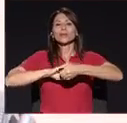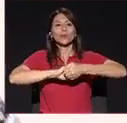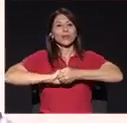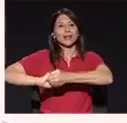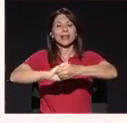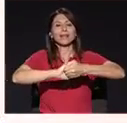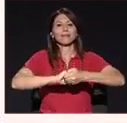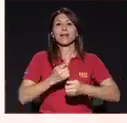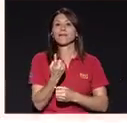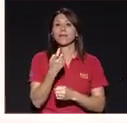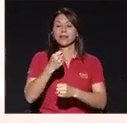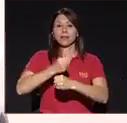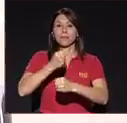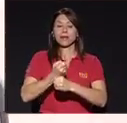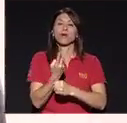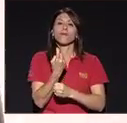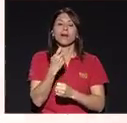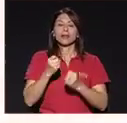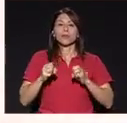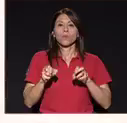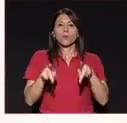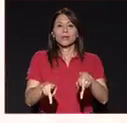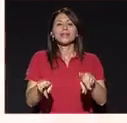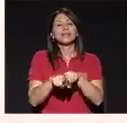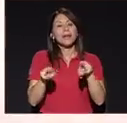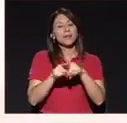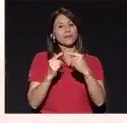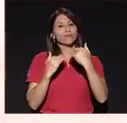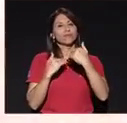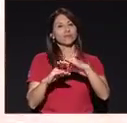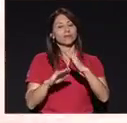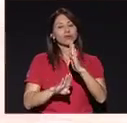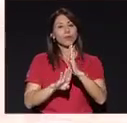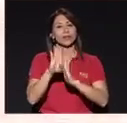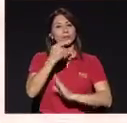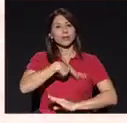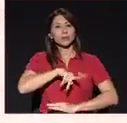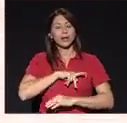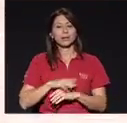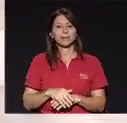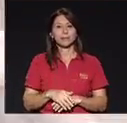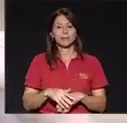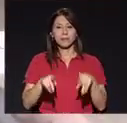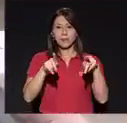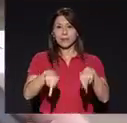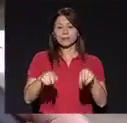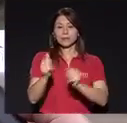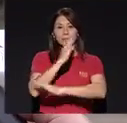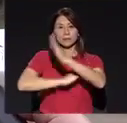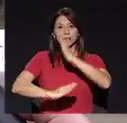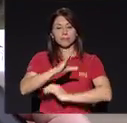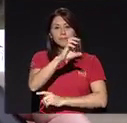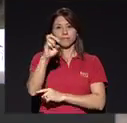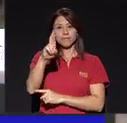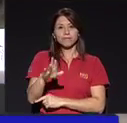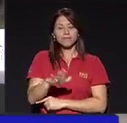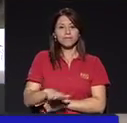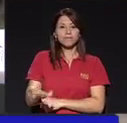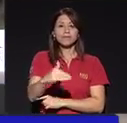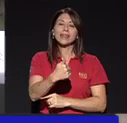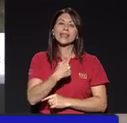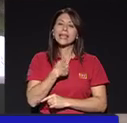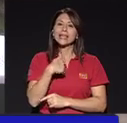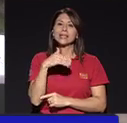La falta de empleo y oportunidades también limitan su superación personal. La persona con discapacidad en Costa Rica tiene